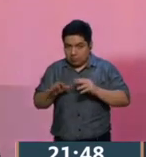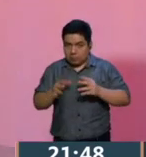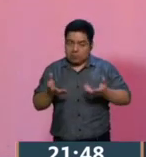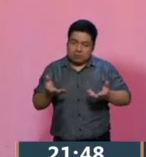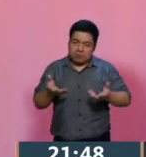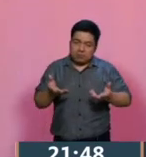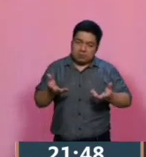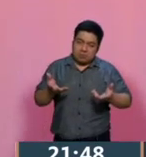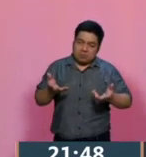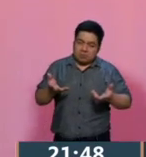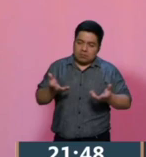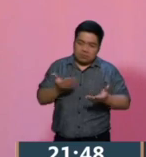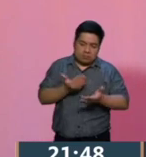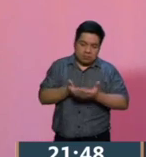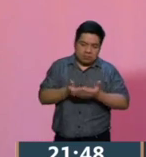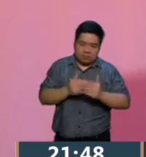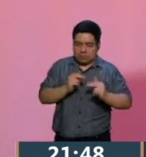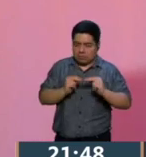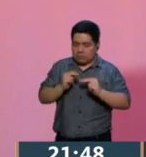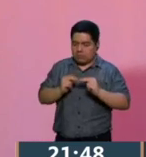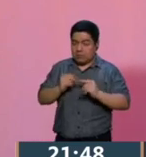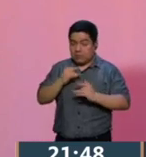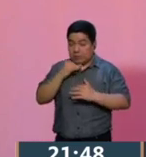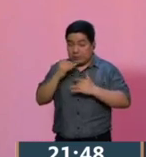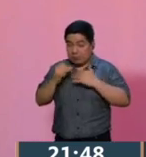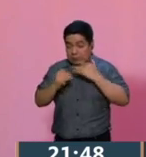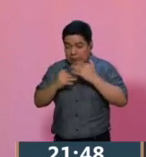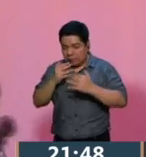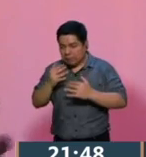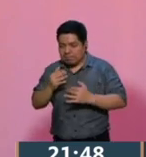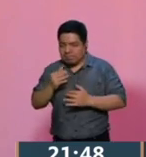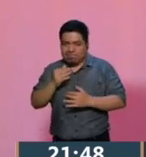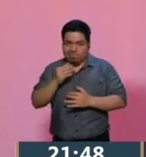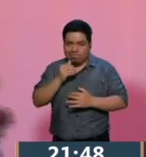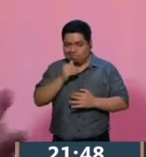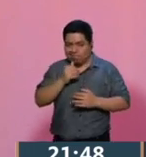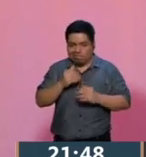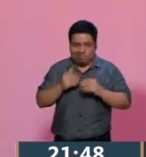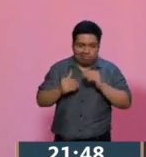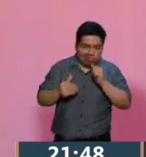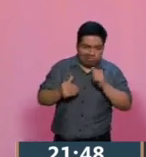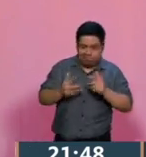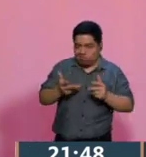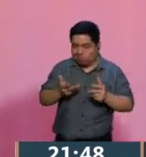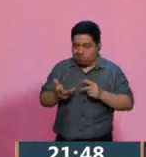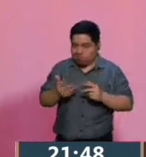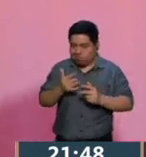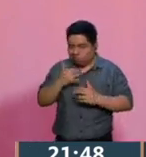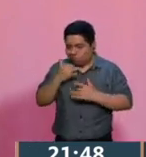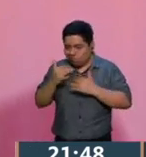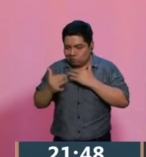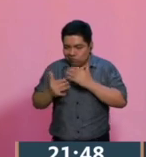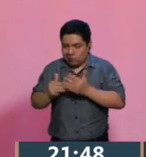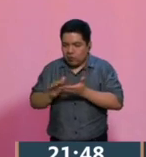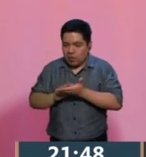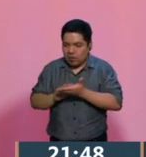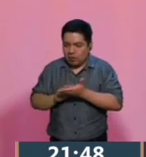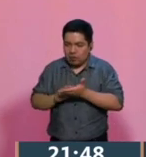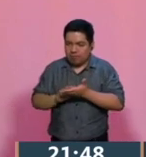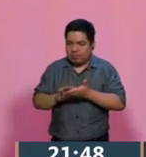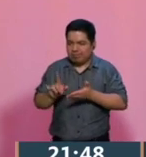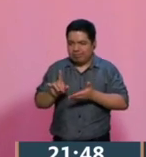Evidentemente, con esta tasa de corrupción no podemos decir que la corrupción se ha